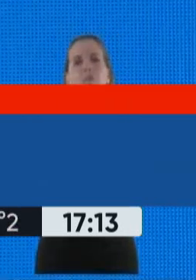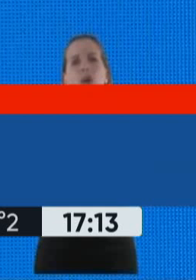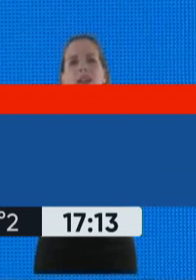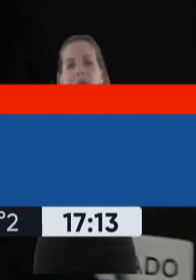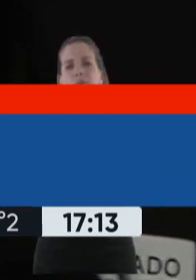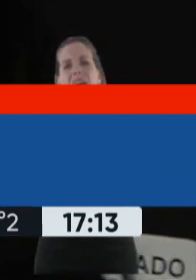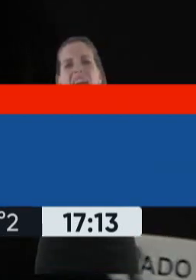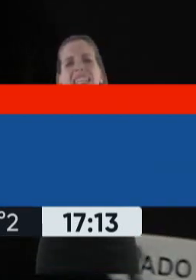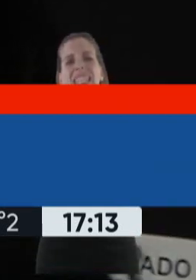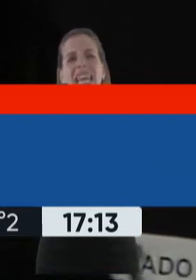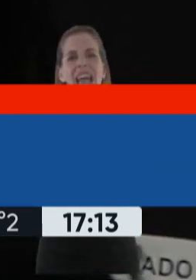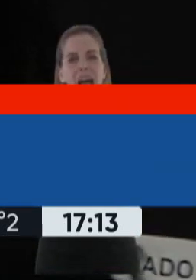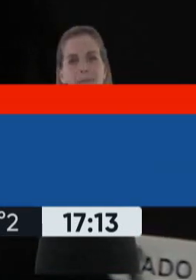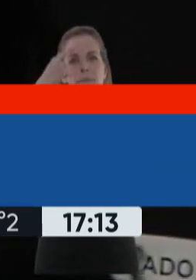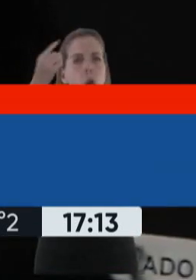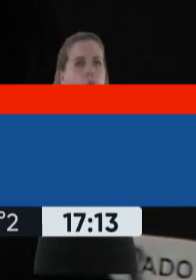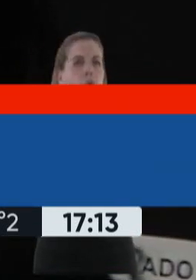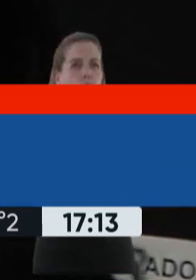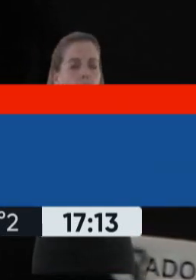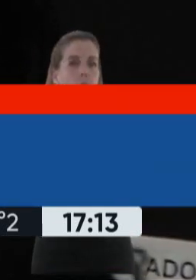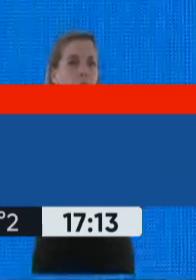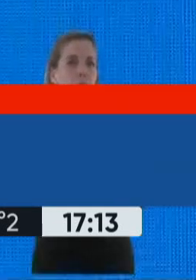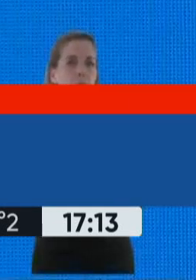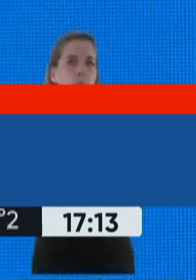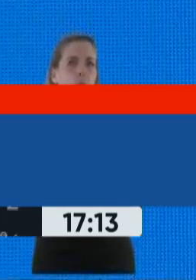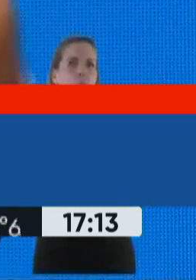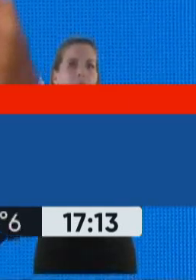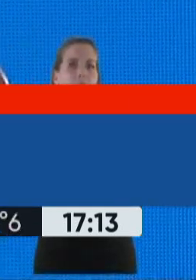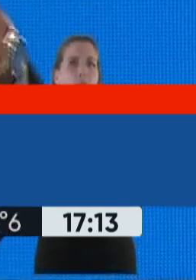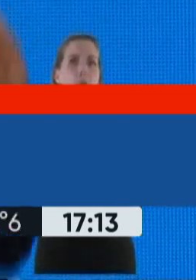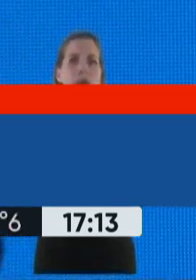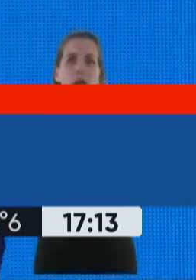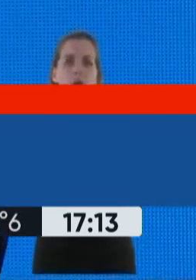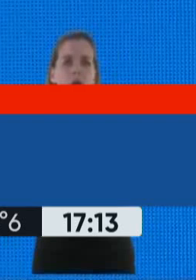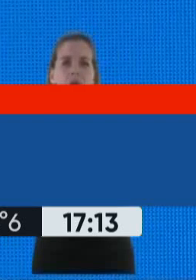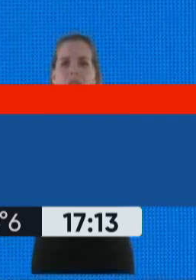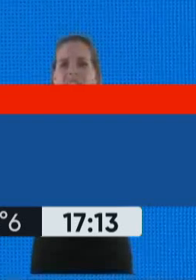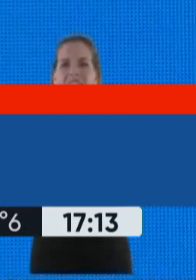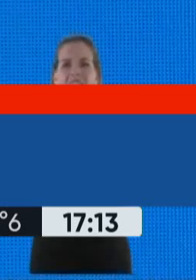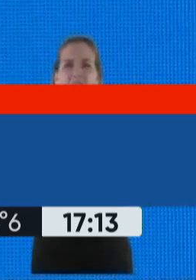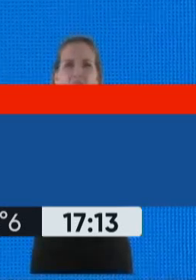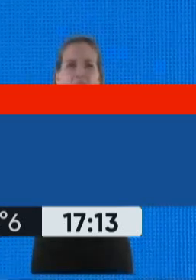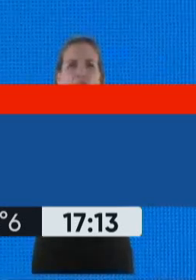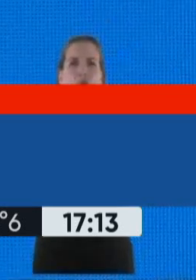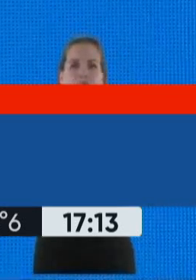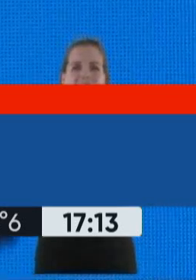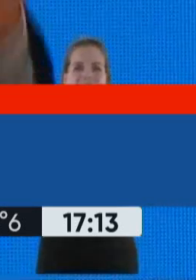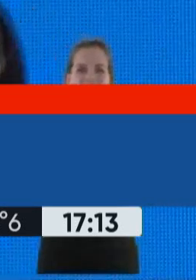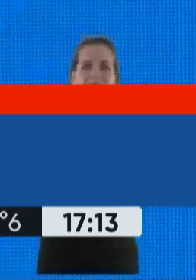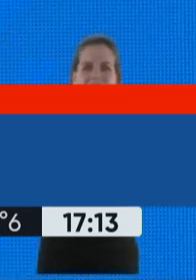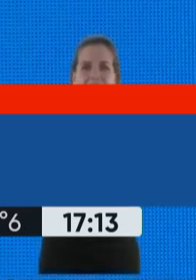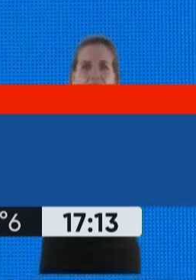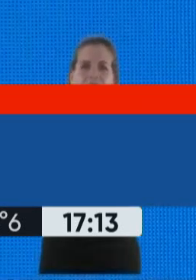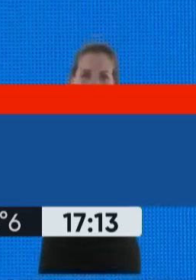muerte. Y tuvimos que cuidarnos, aislarnos. Esperar el tiempo que llegara la vacuna, que nos empezó a